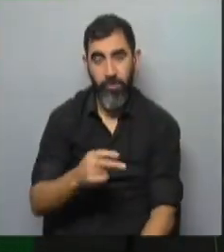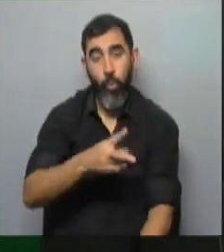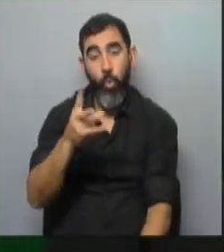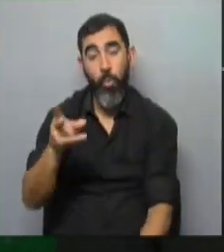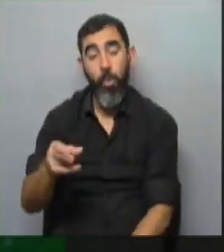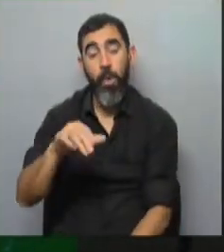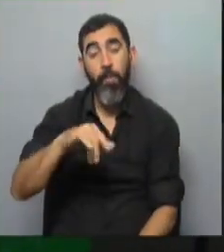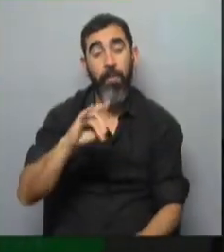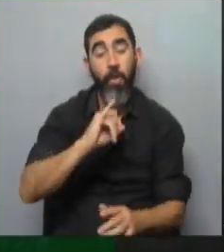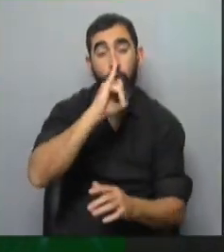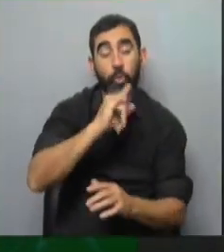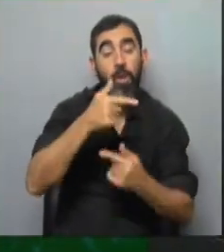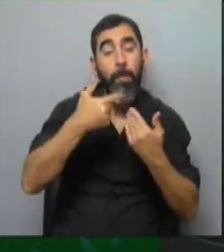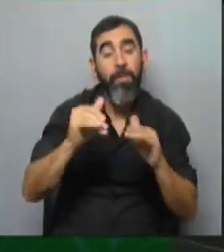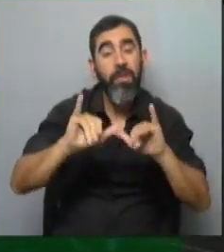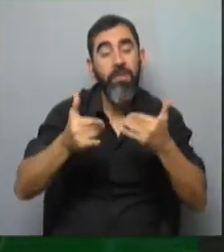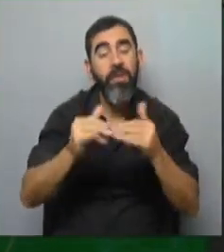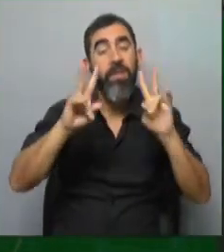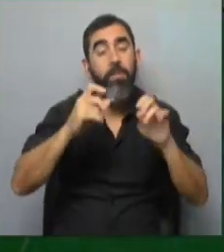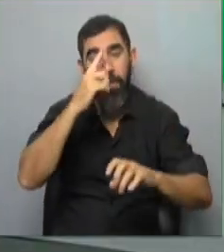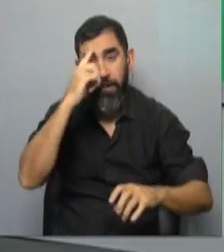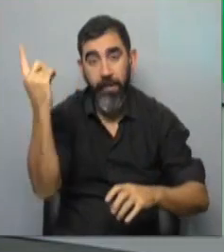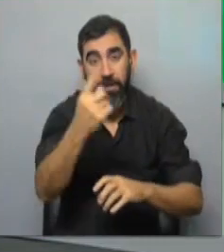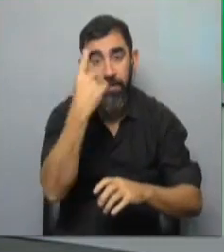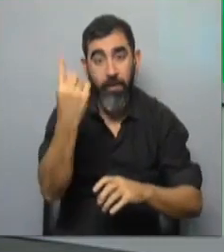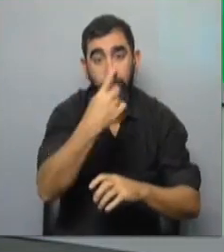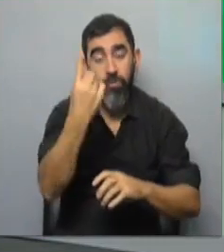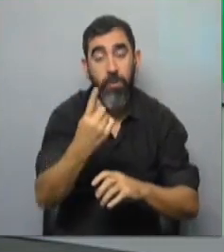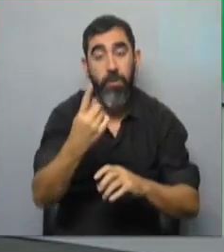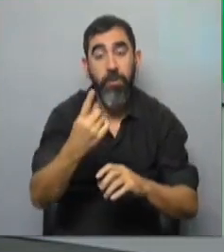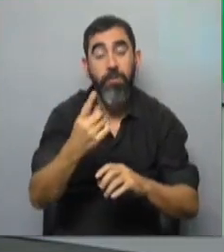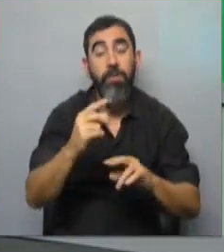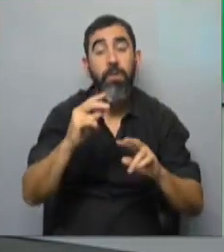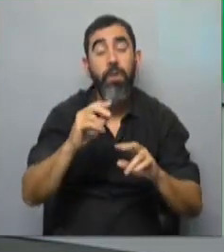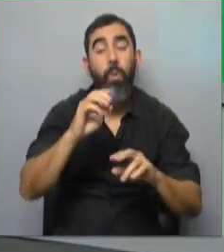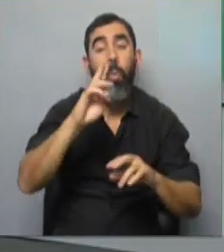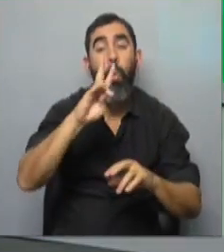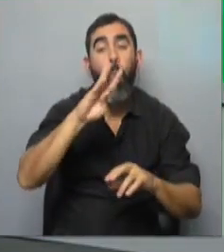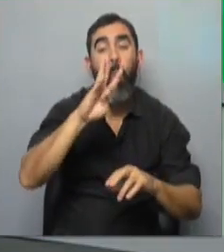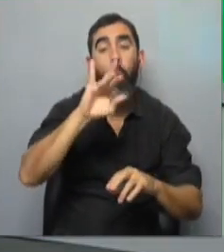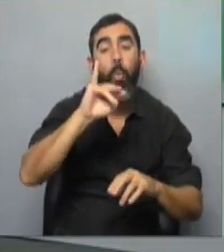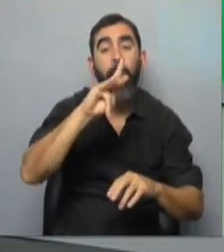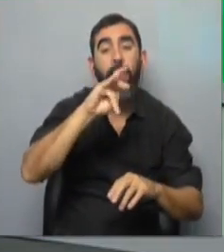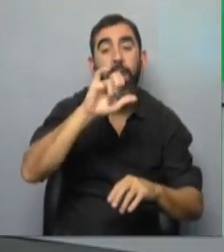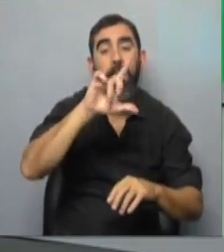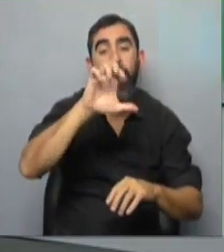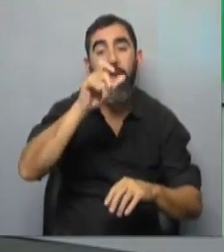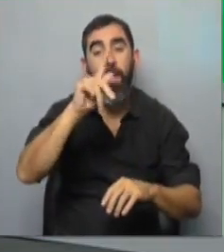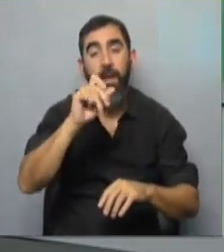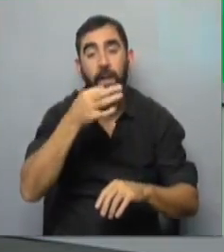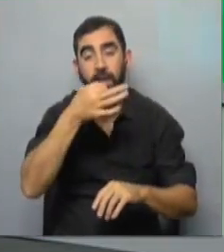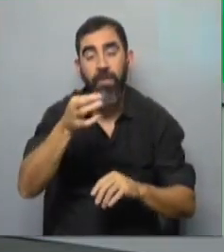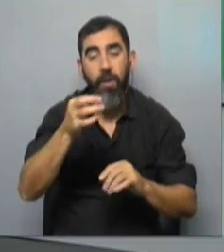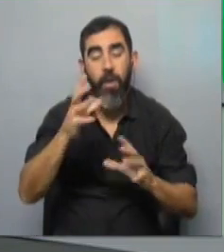Bloque de MB de Noticias, comenzamos ya de lleno en el ámbito internacional porque la plataforma Wikileaks calificó este viernes como un día oscuro para